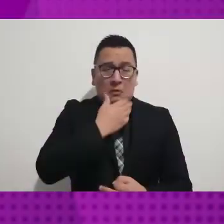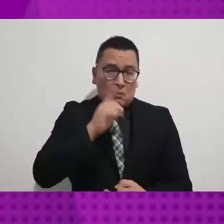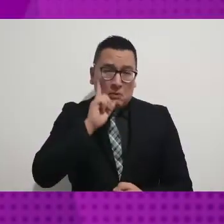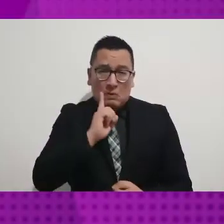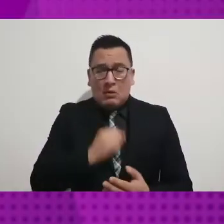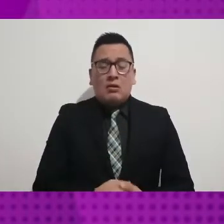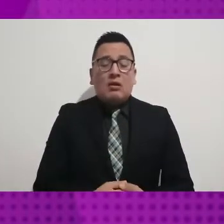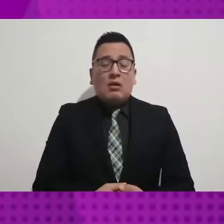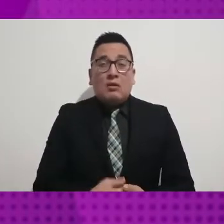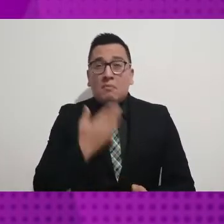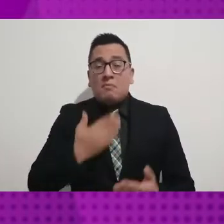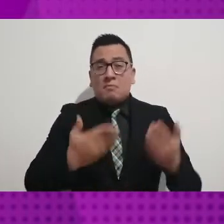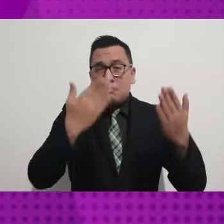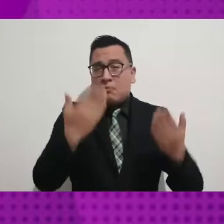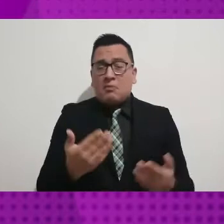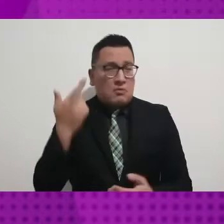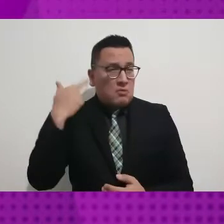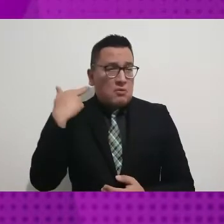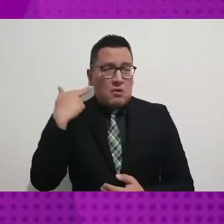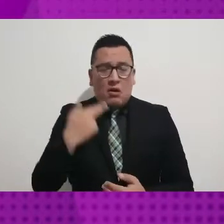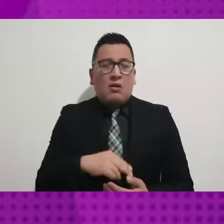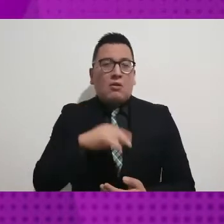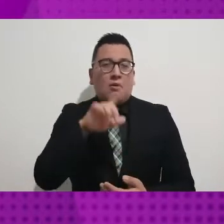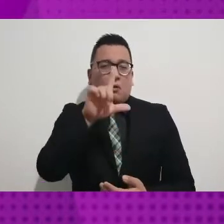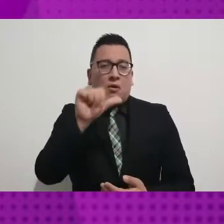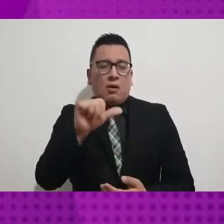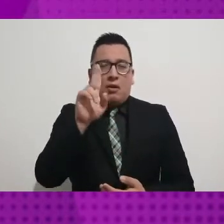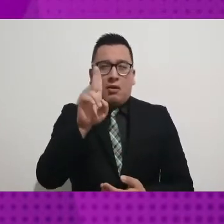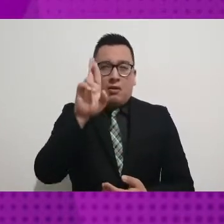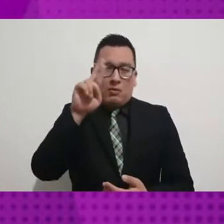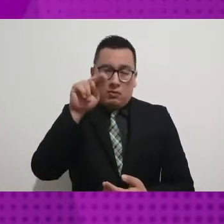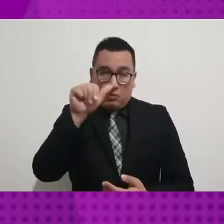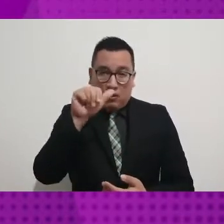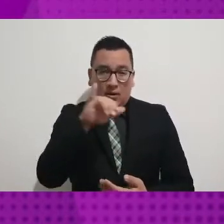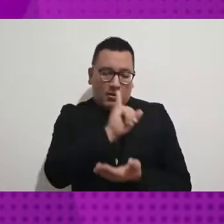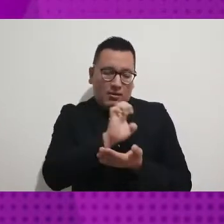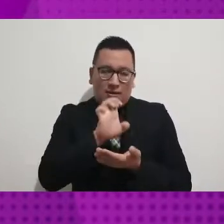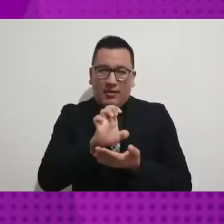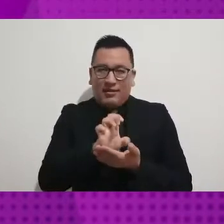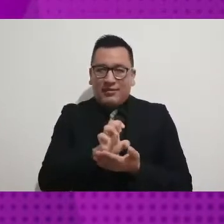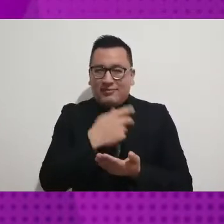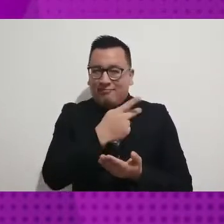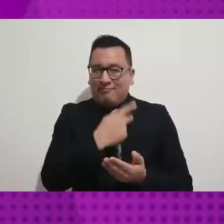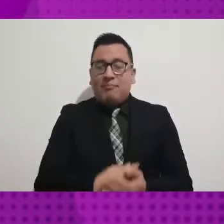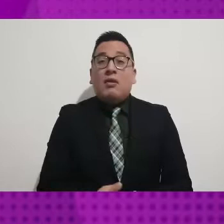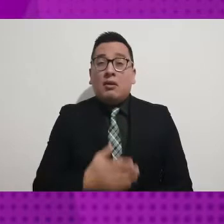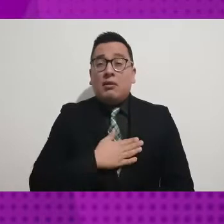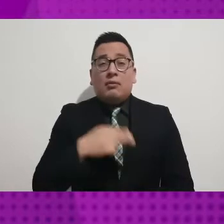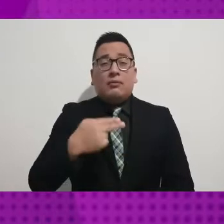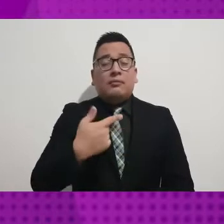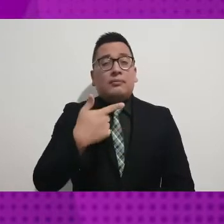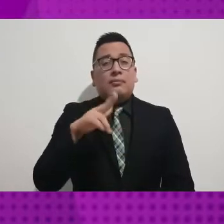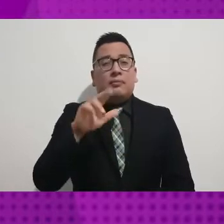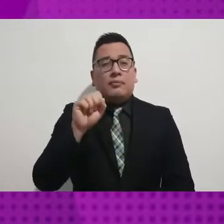tarde, tengan todos y todas ustedes. Les damos la más cordial bienvenida a su programa radiofónico La Urna del Instituto Electoral de Coahuila. Yo